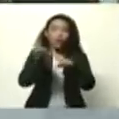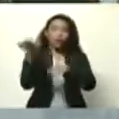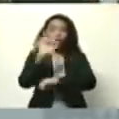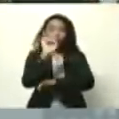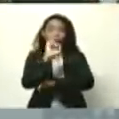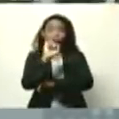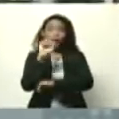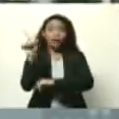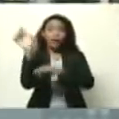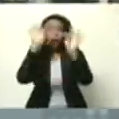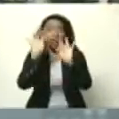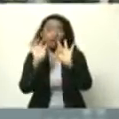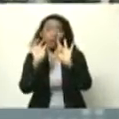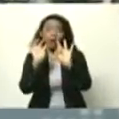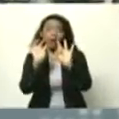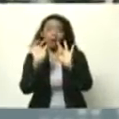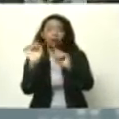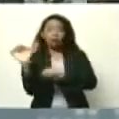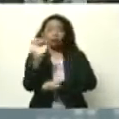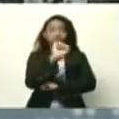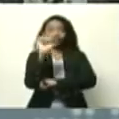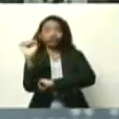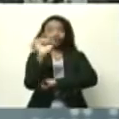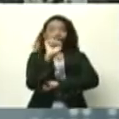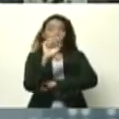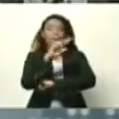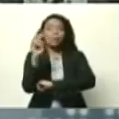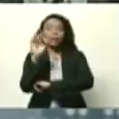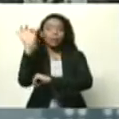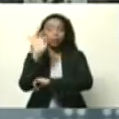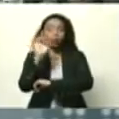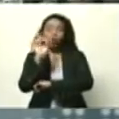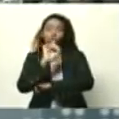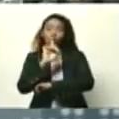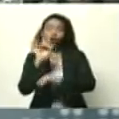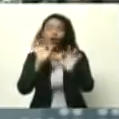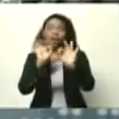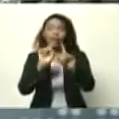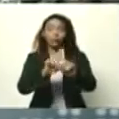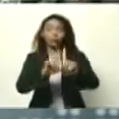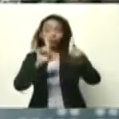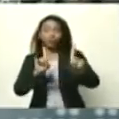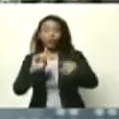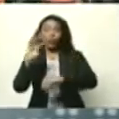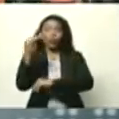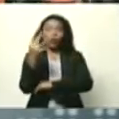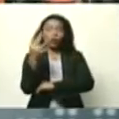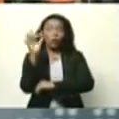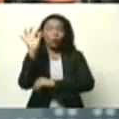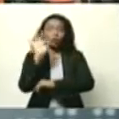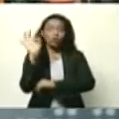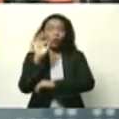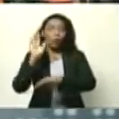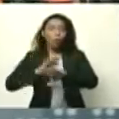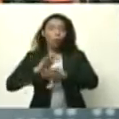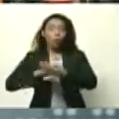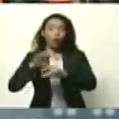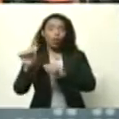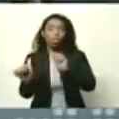impertinencia en la forma de conducir, un 20% por no mantener la distancia y un 4% por